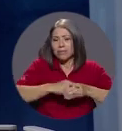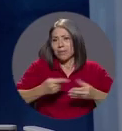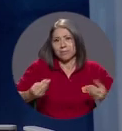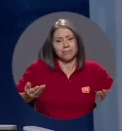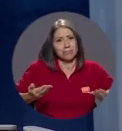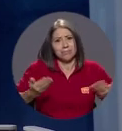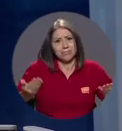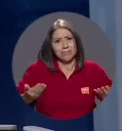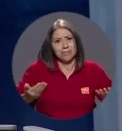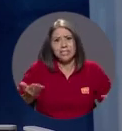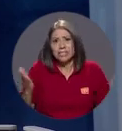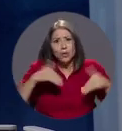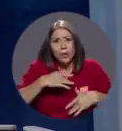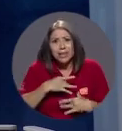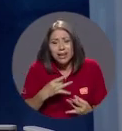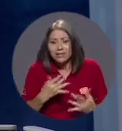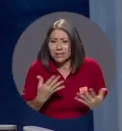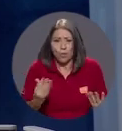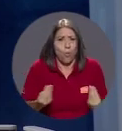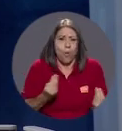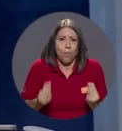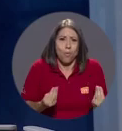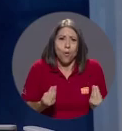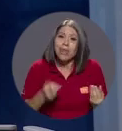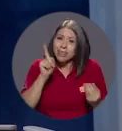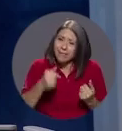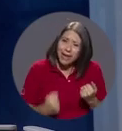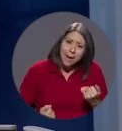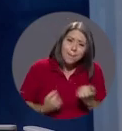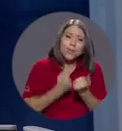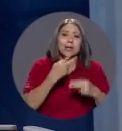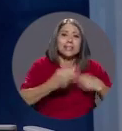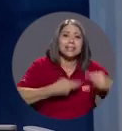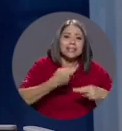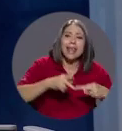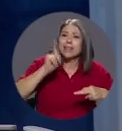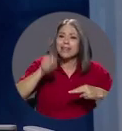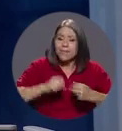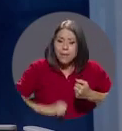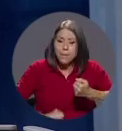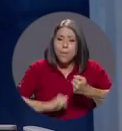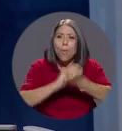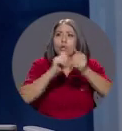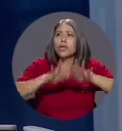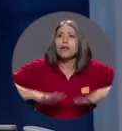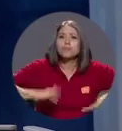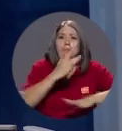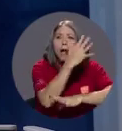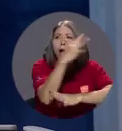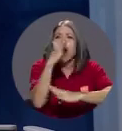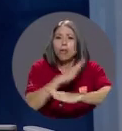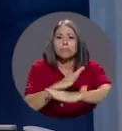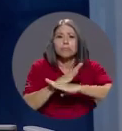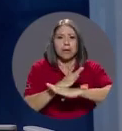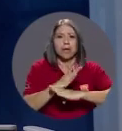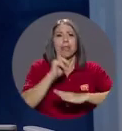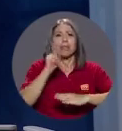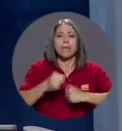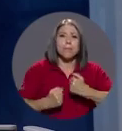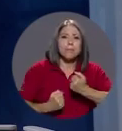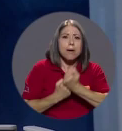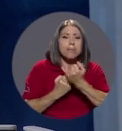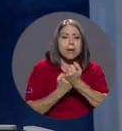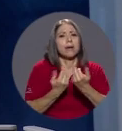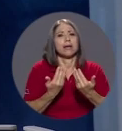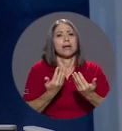o interés en apuntarse con esto, ¿verdad? Apuntarse con el reciclaje, apuntarse con el rescate de las zonas verdes,